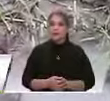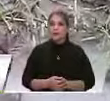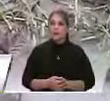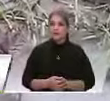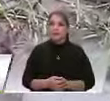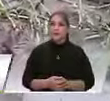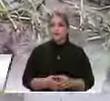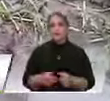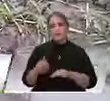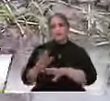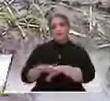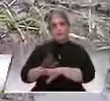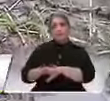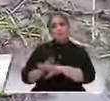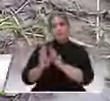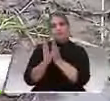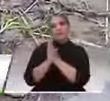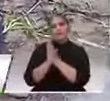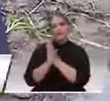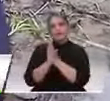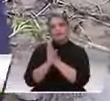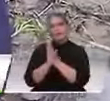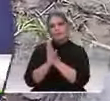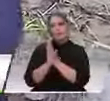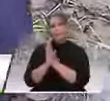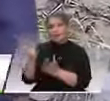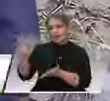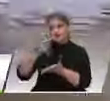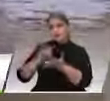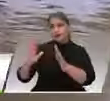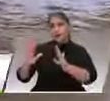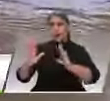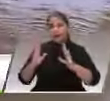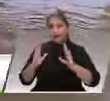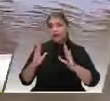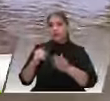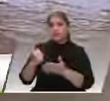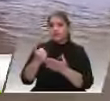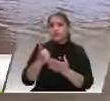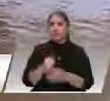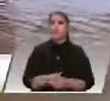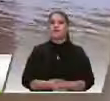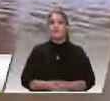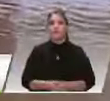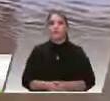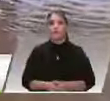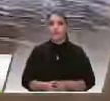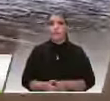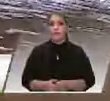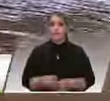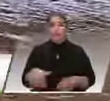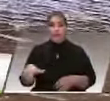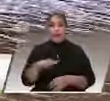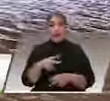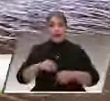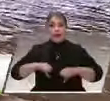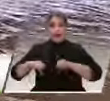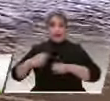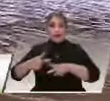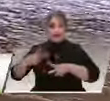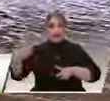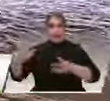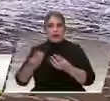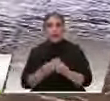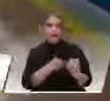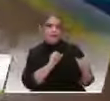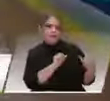elevamos nuestras peticiones para que puedan mirarnos y nos puedan ayudar. Desde Gestión del Riesgo se está a la espera del censo de personas